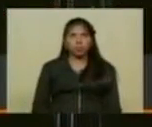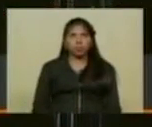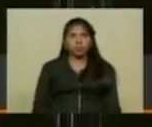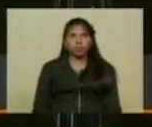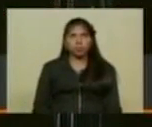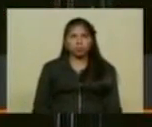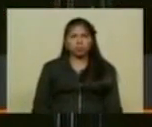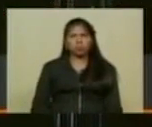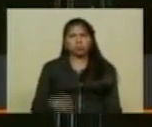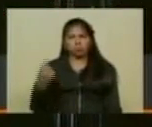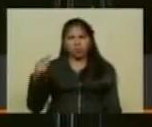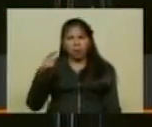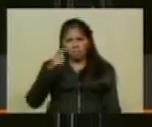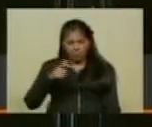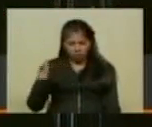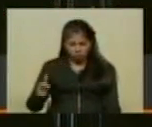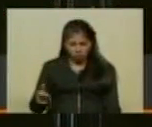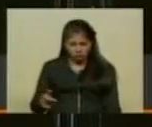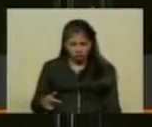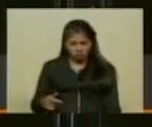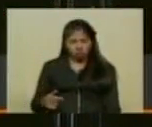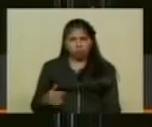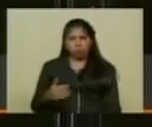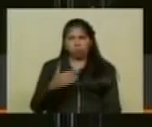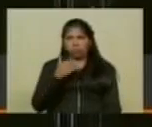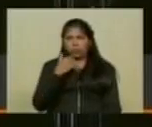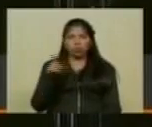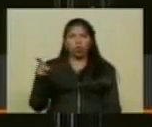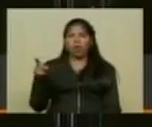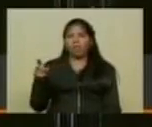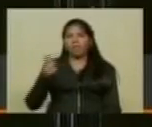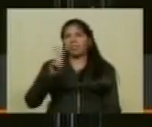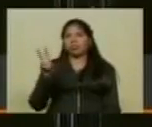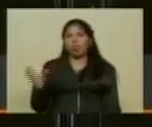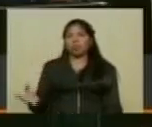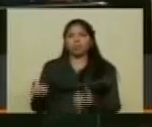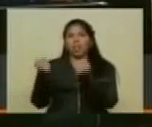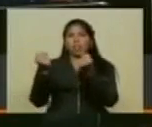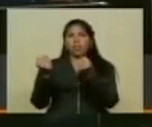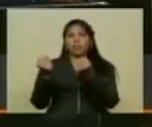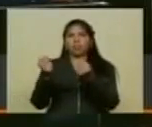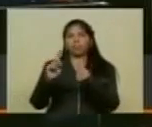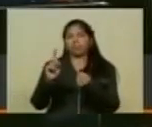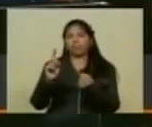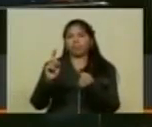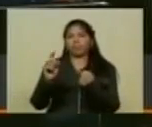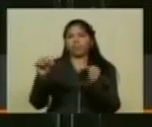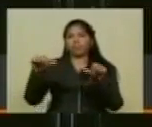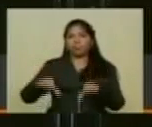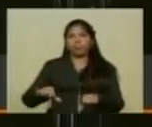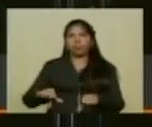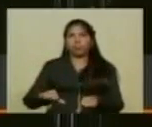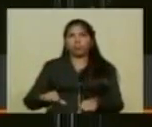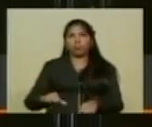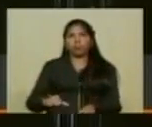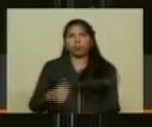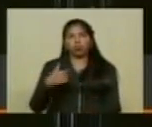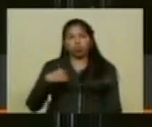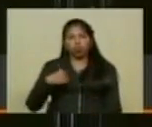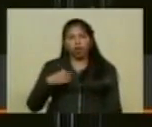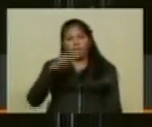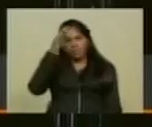Había gente que pensaba que no nos salvábamos. Jamás pensé eso. Siempre he tenido y tengo